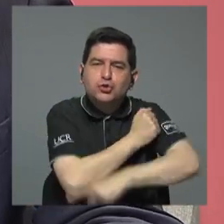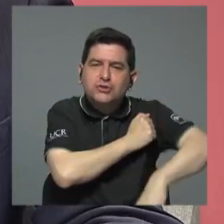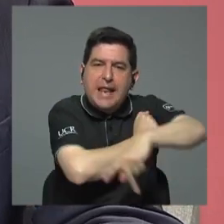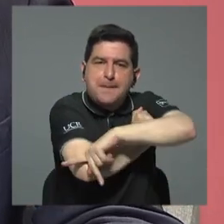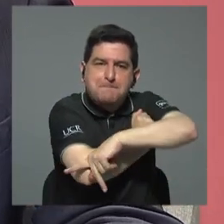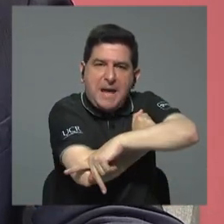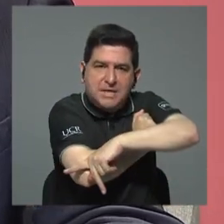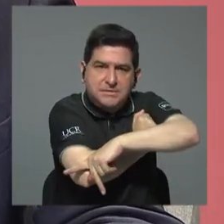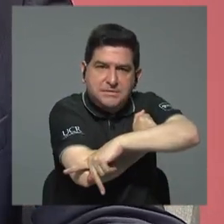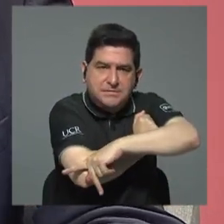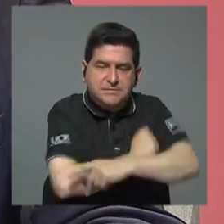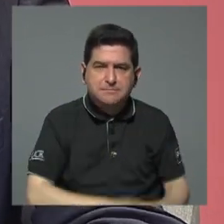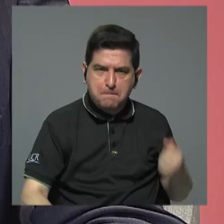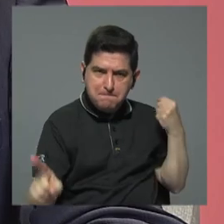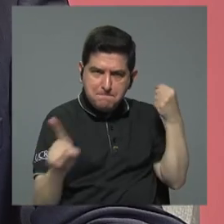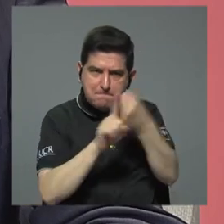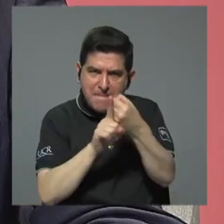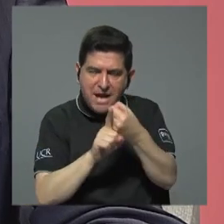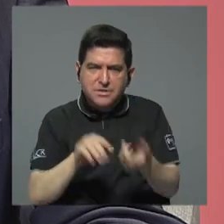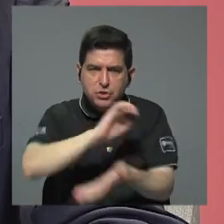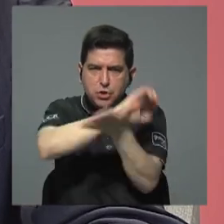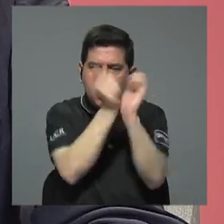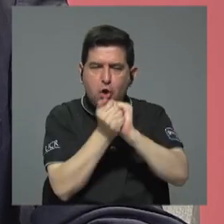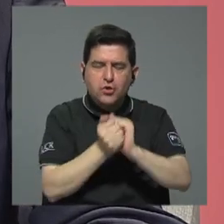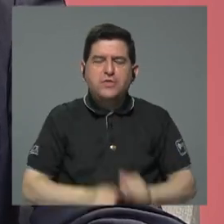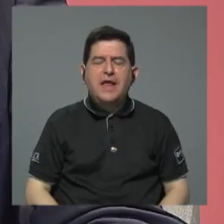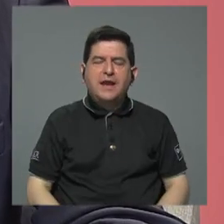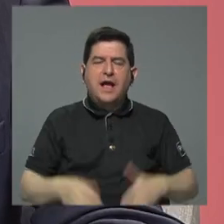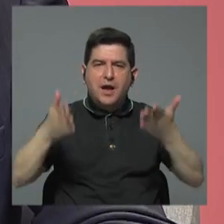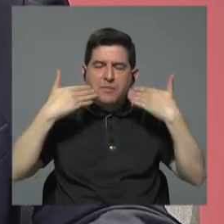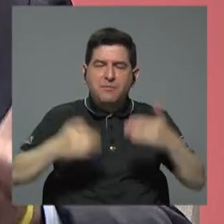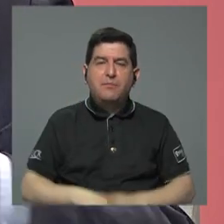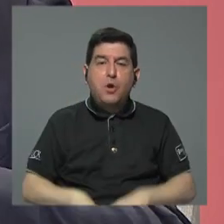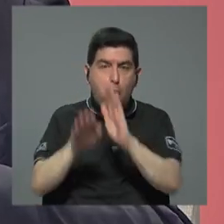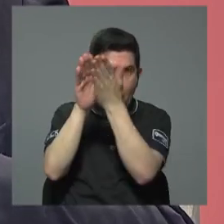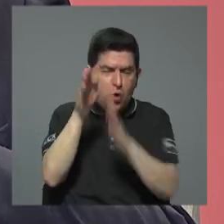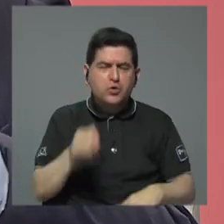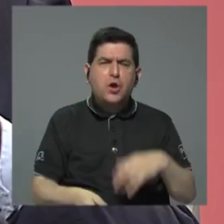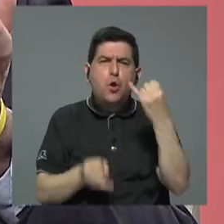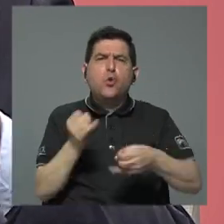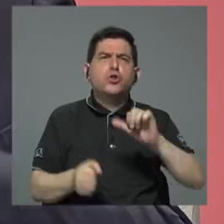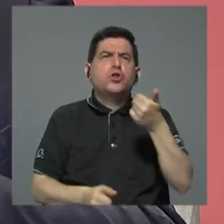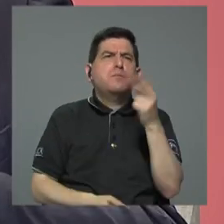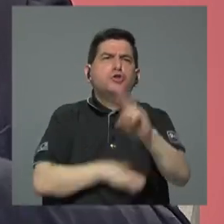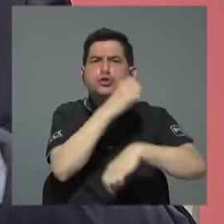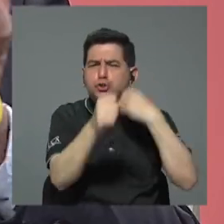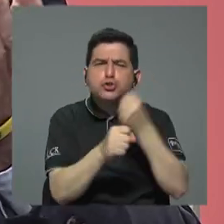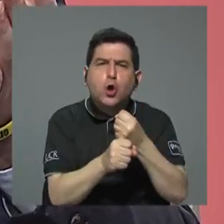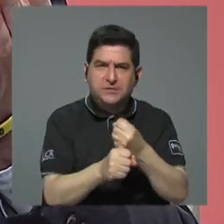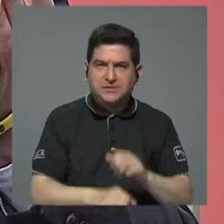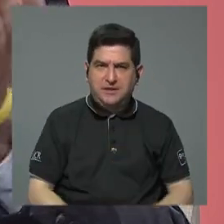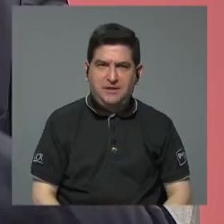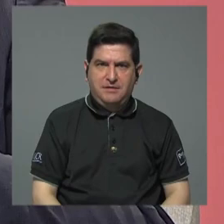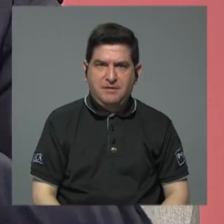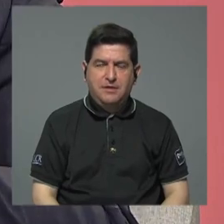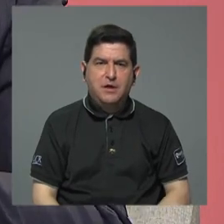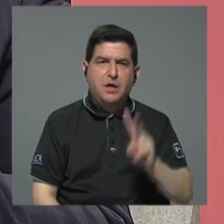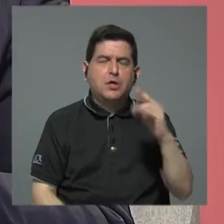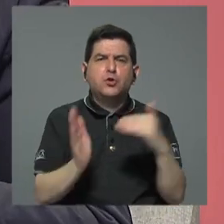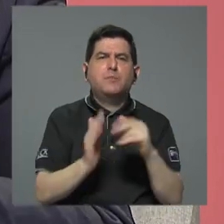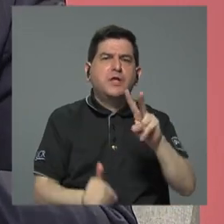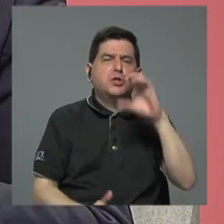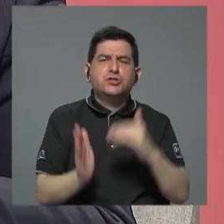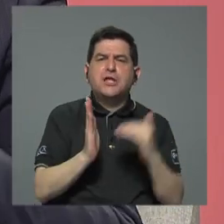país el impacto del cambio climático. La Contraloría ha hecho una estimación de los últimos 12 años y estamos hablando de 2.200